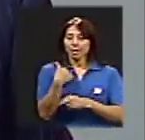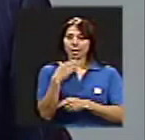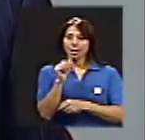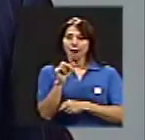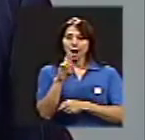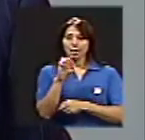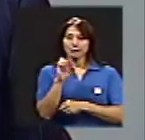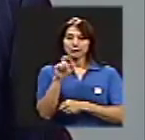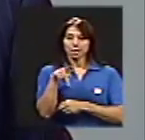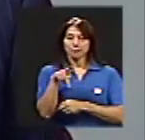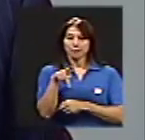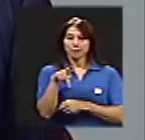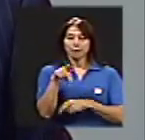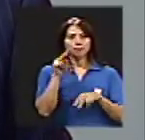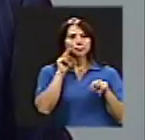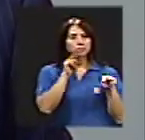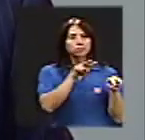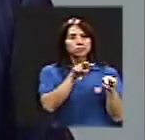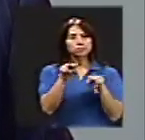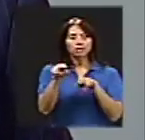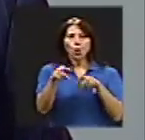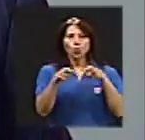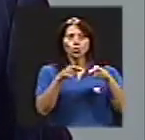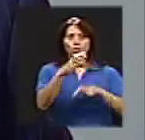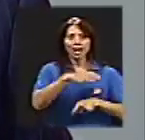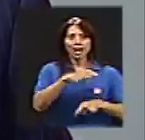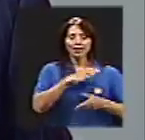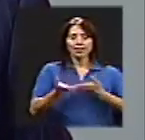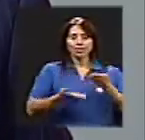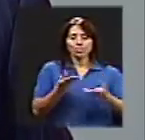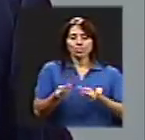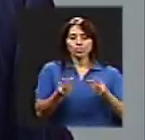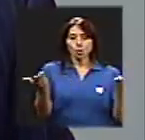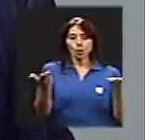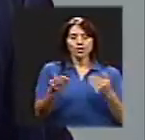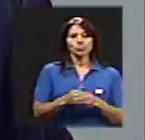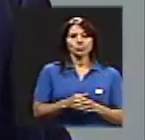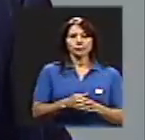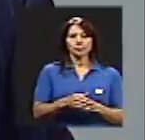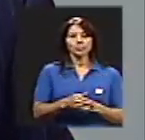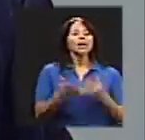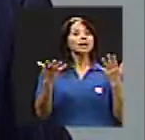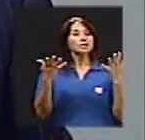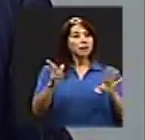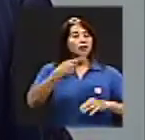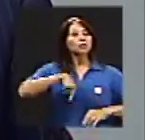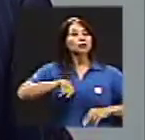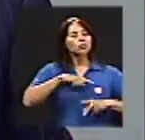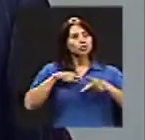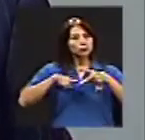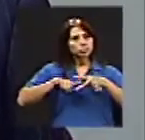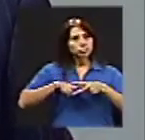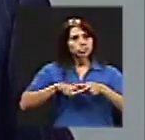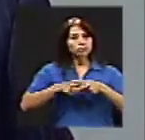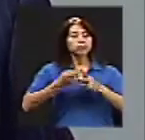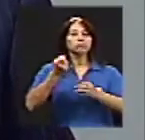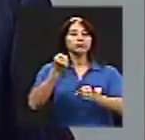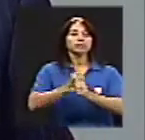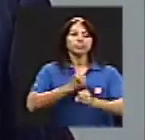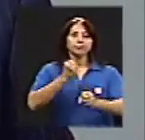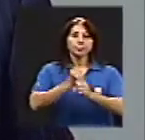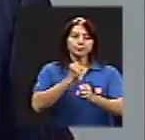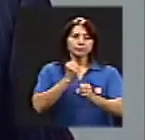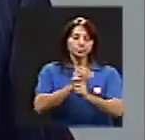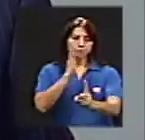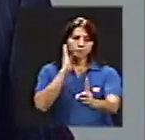del control de la calidad de los servicios públicos. Y ya hemos empezado a dar las primeras acciones en esa